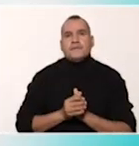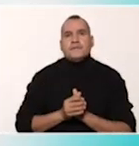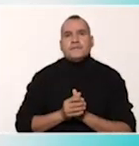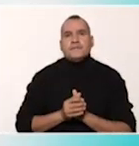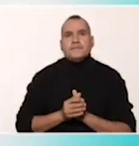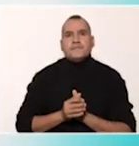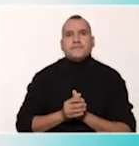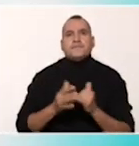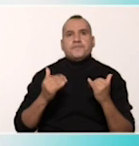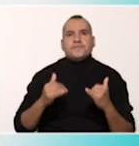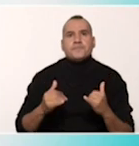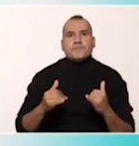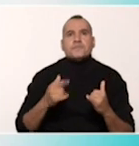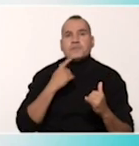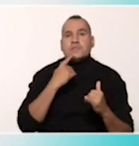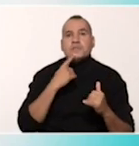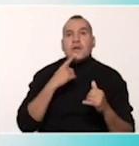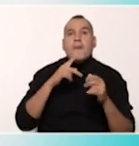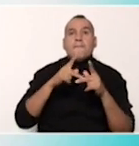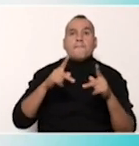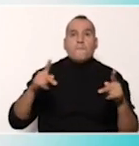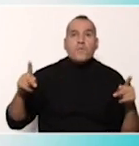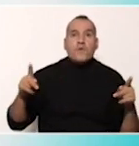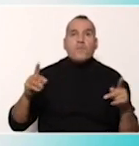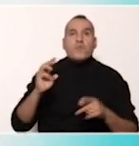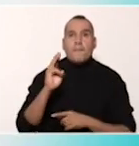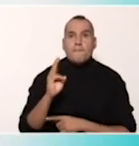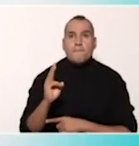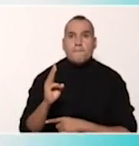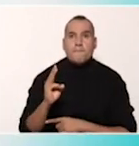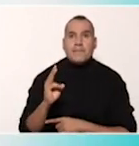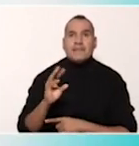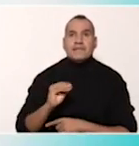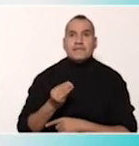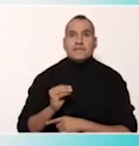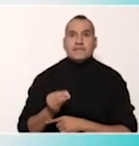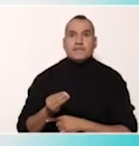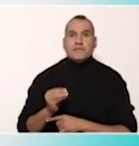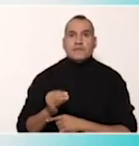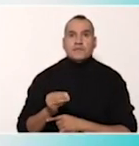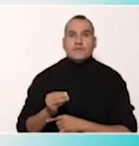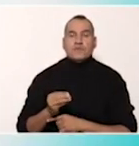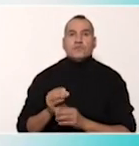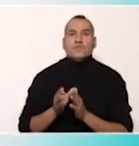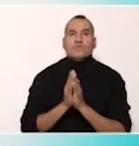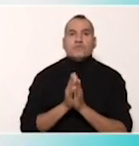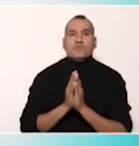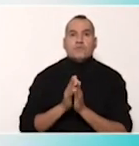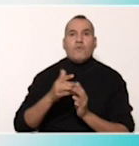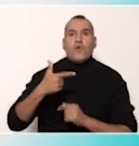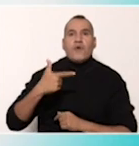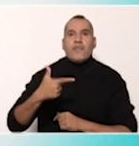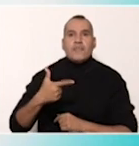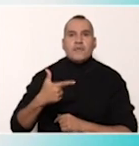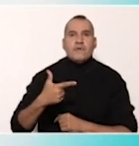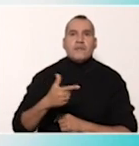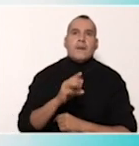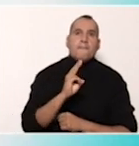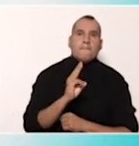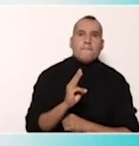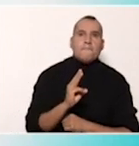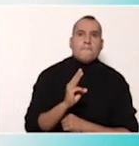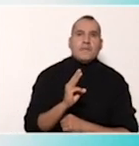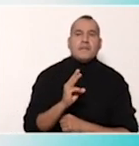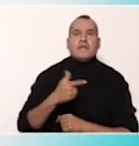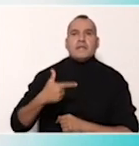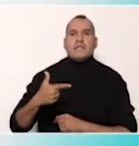10 y dados los polinomios p de x y q de x, se pide dividir p de x